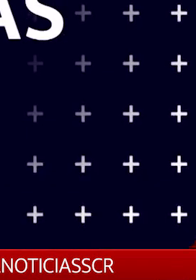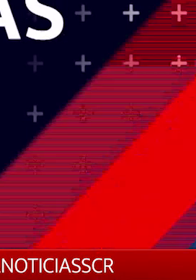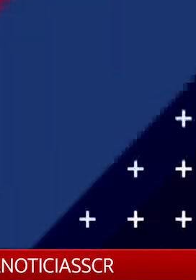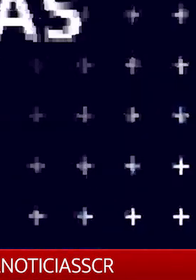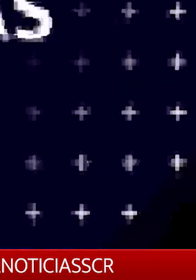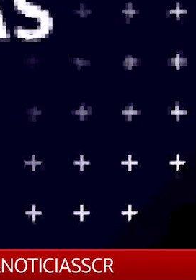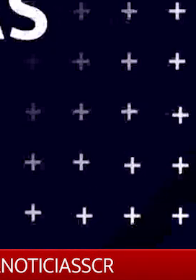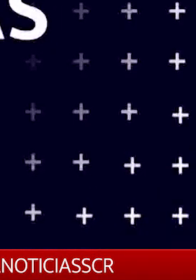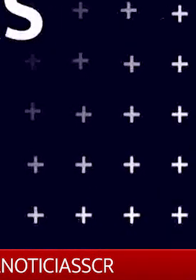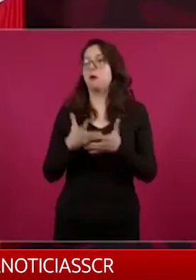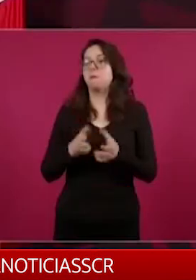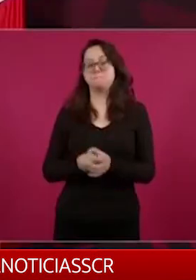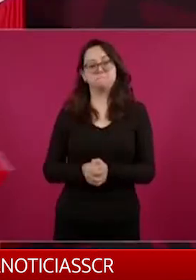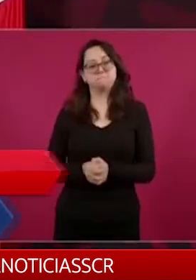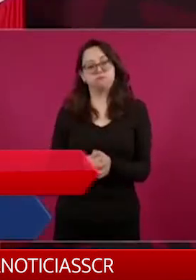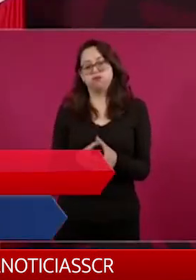parece